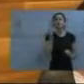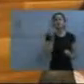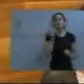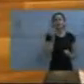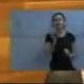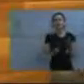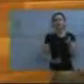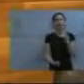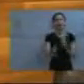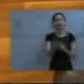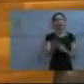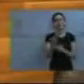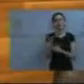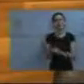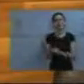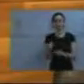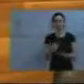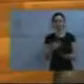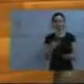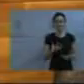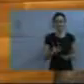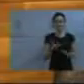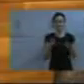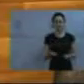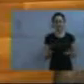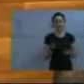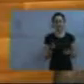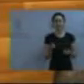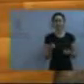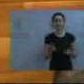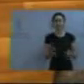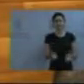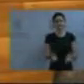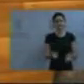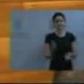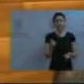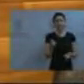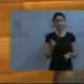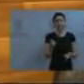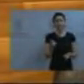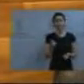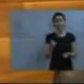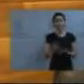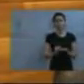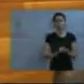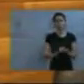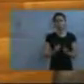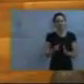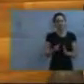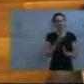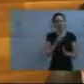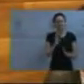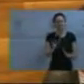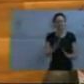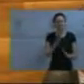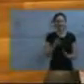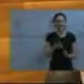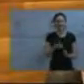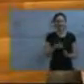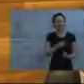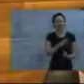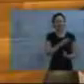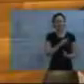presentaran algunos, ¿no? Mire, las cuantías de algunos contratos también nos parecen excesivas. Incluso examinando los